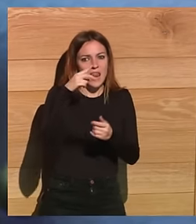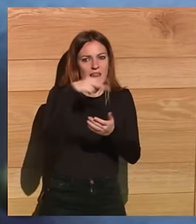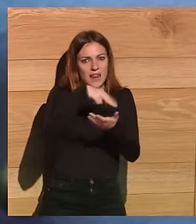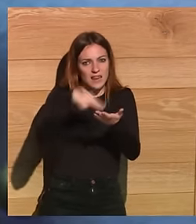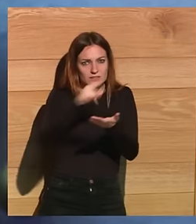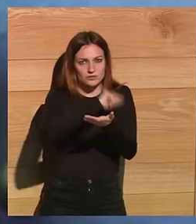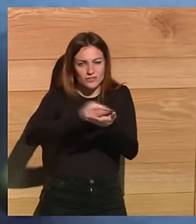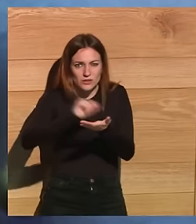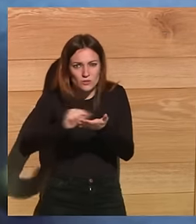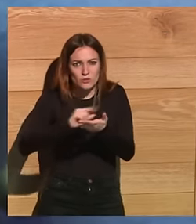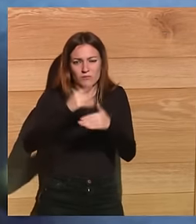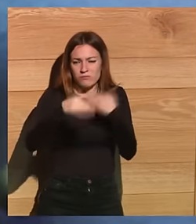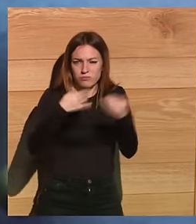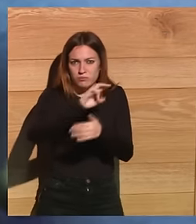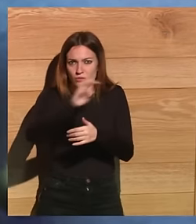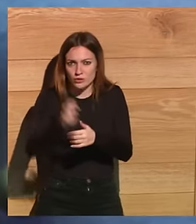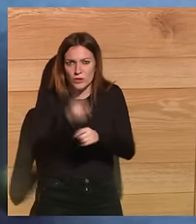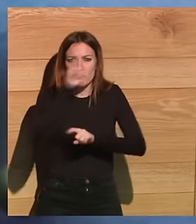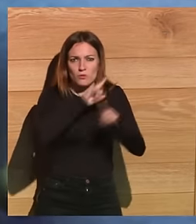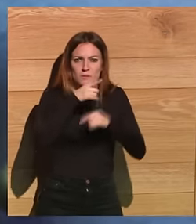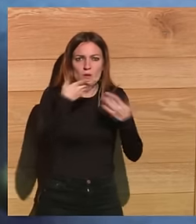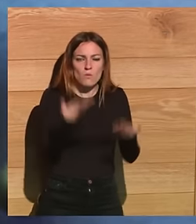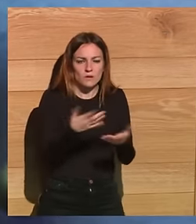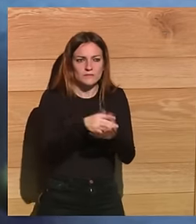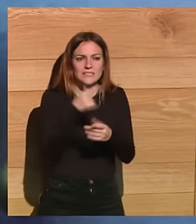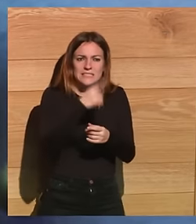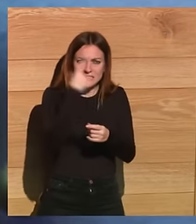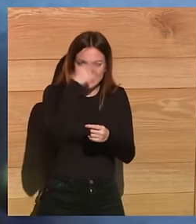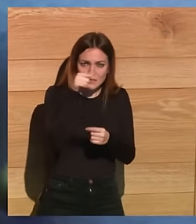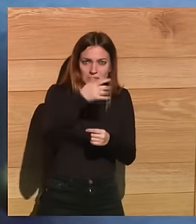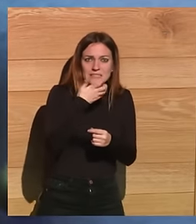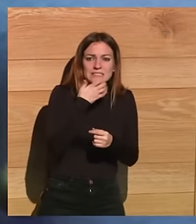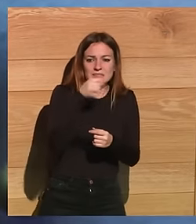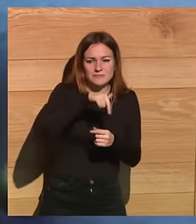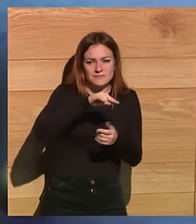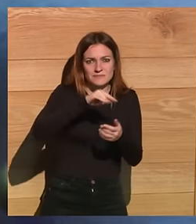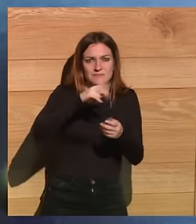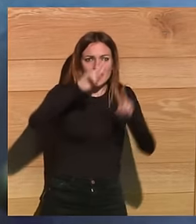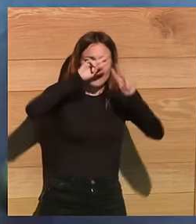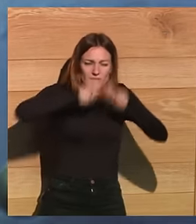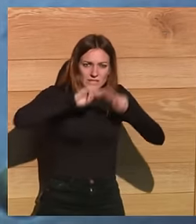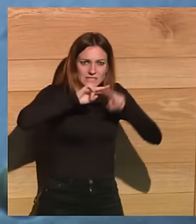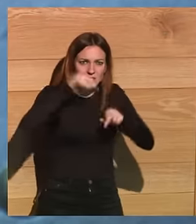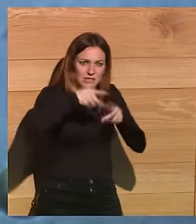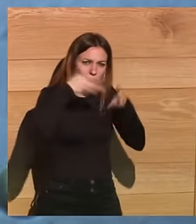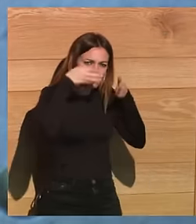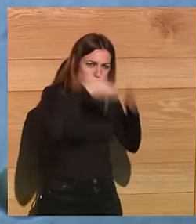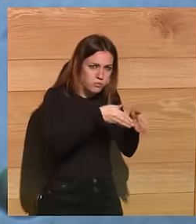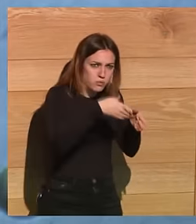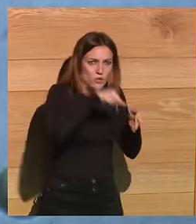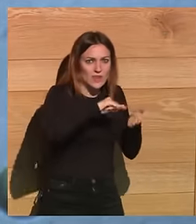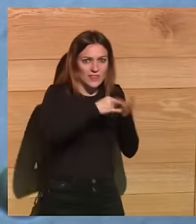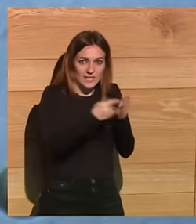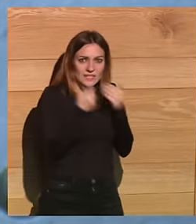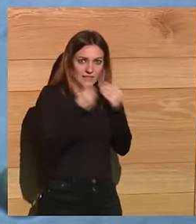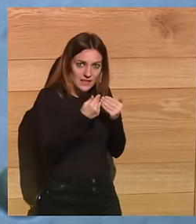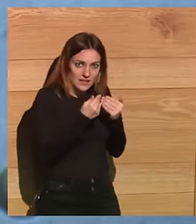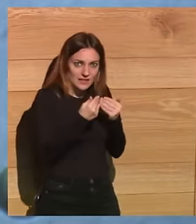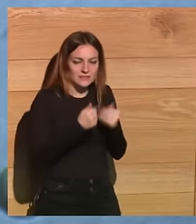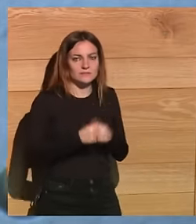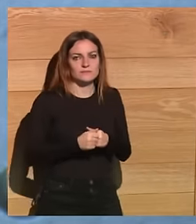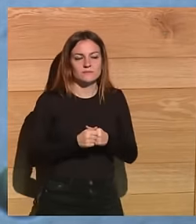etcétera, etcétera, ¿no? Quiere decir, que ¿en qué medida conoce usted que se puedan estar investigando en ese sentido utilizando estas técnicas?